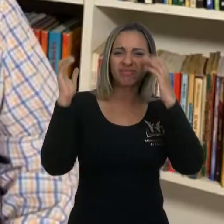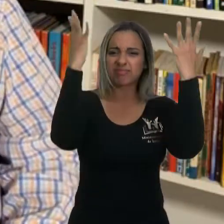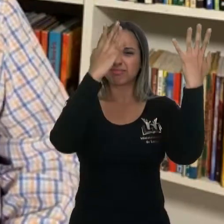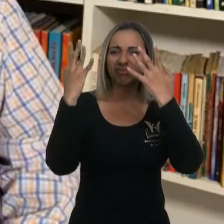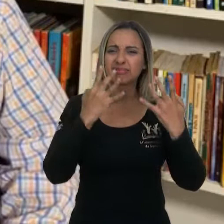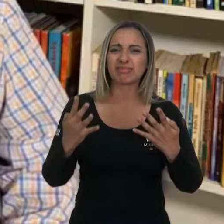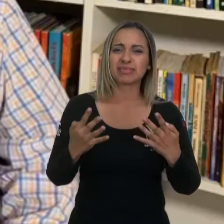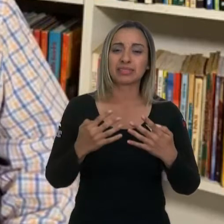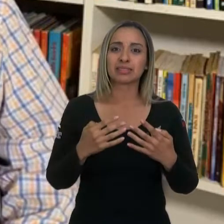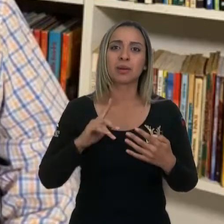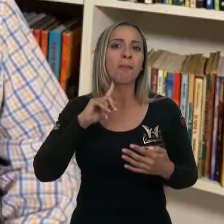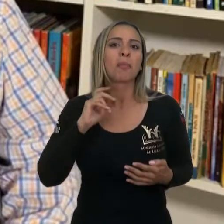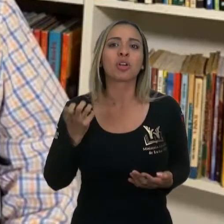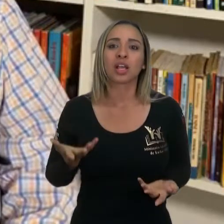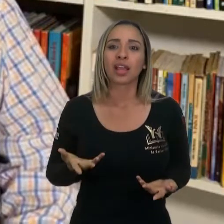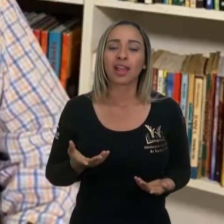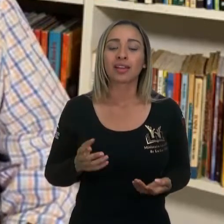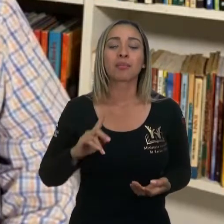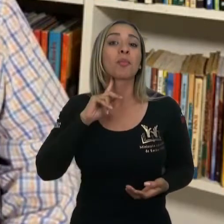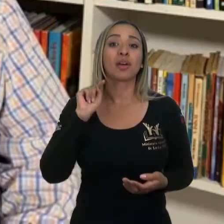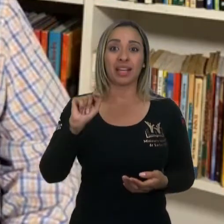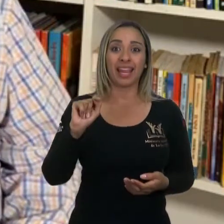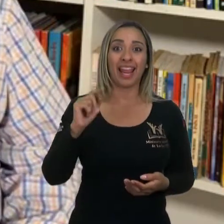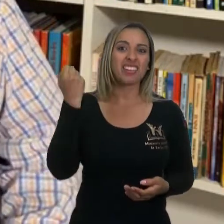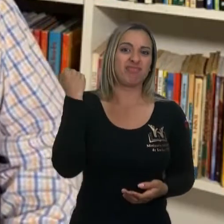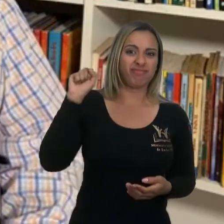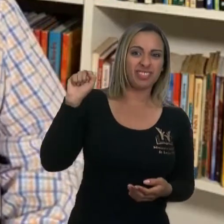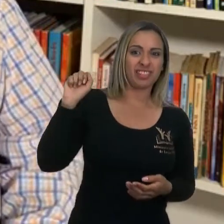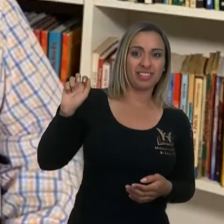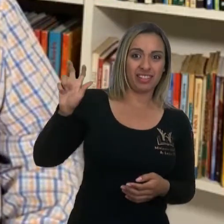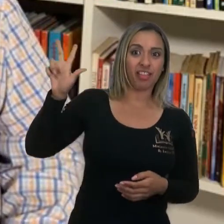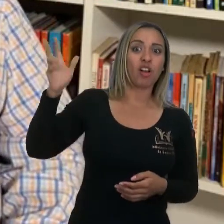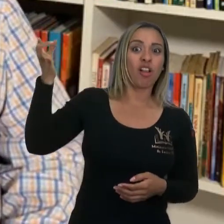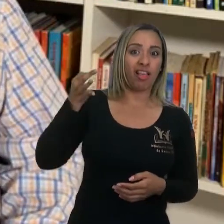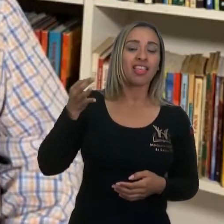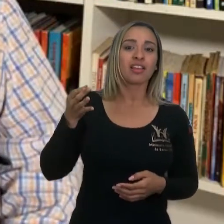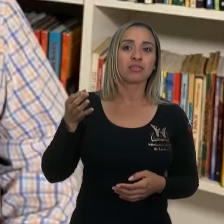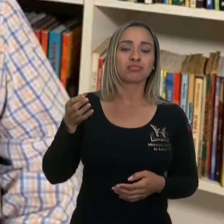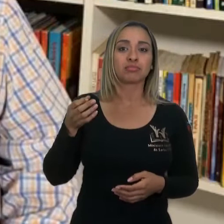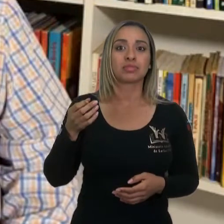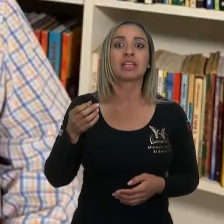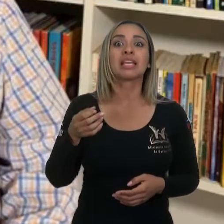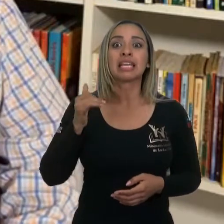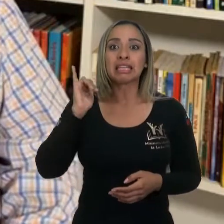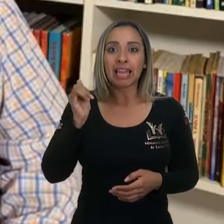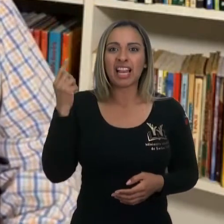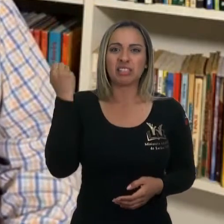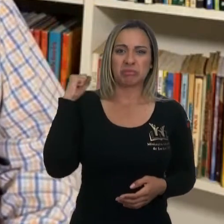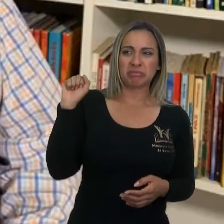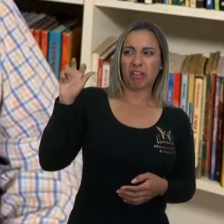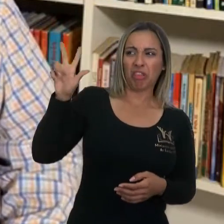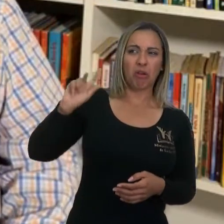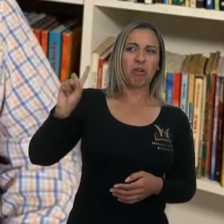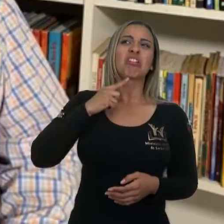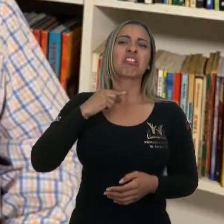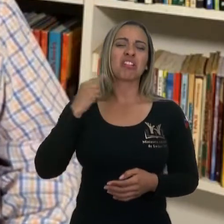¿Y por qué enfrentó la tormenta? Porque había desobedecido. Si no hubiera desobedecido, no hubiera ido al mar,